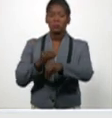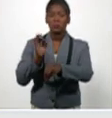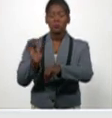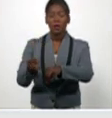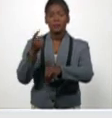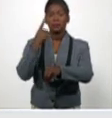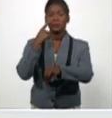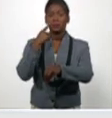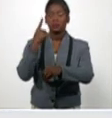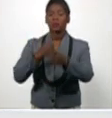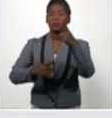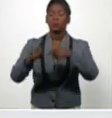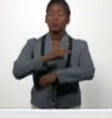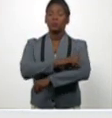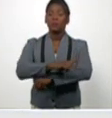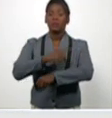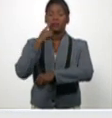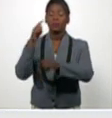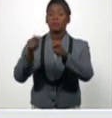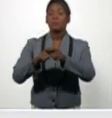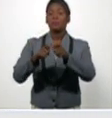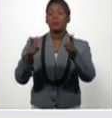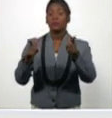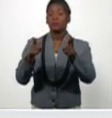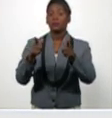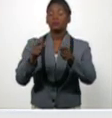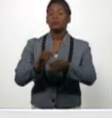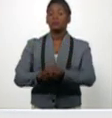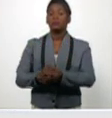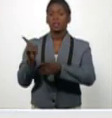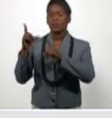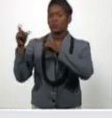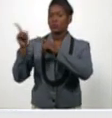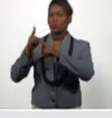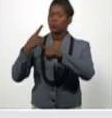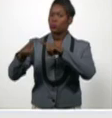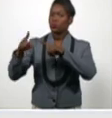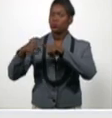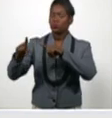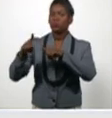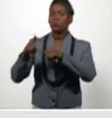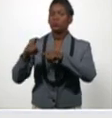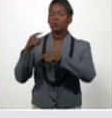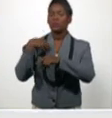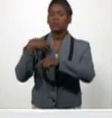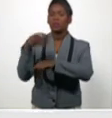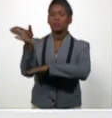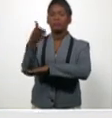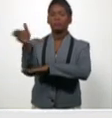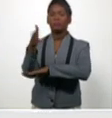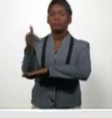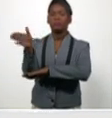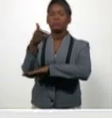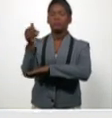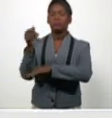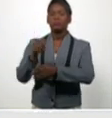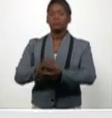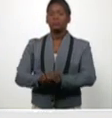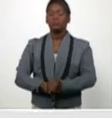los países con mayor número de casos, no el otro, el de las banderas, los países con mayor número de